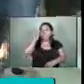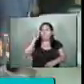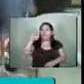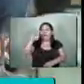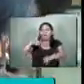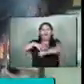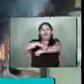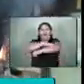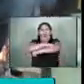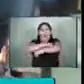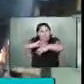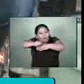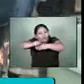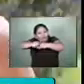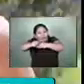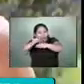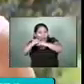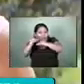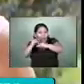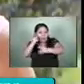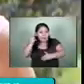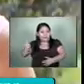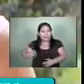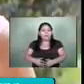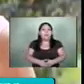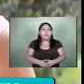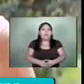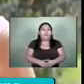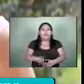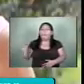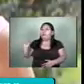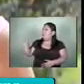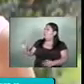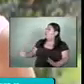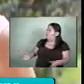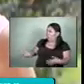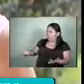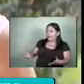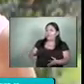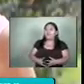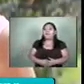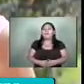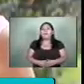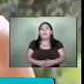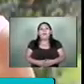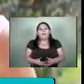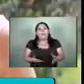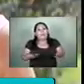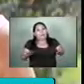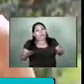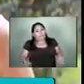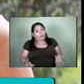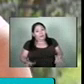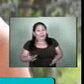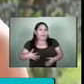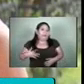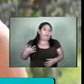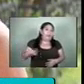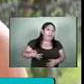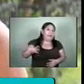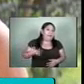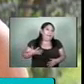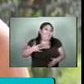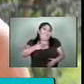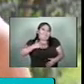Y vaya que lo es. ¿Cómo nació aquello de vender yuca? Pues la necesidad lo